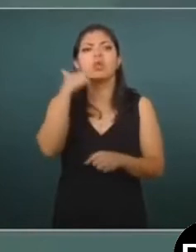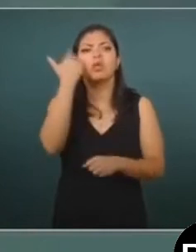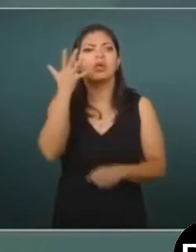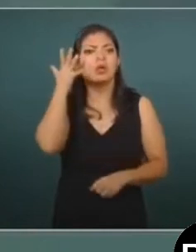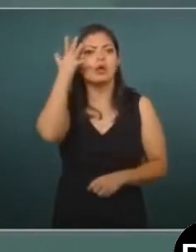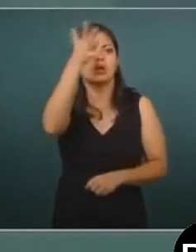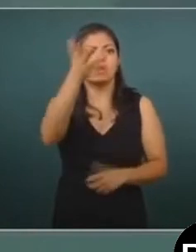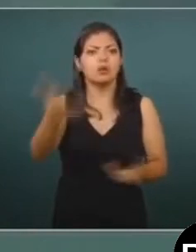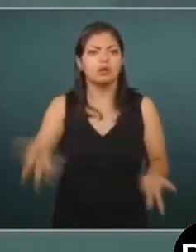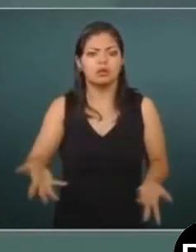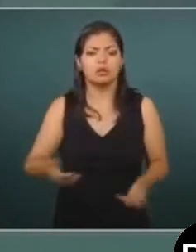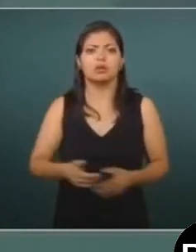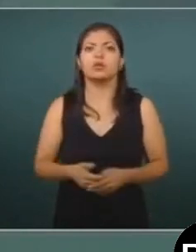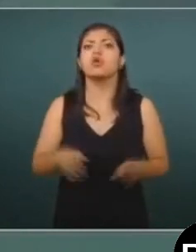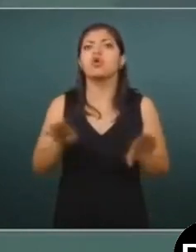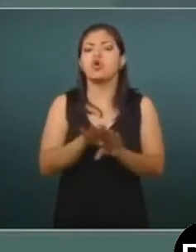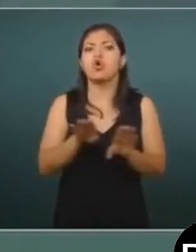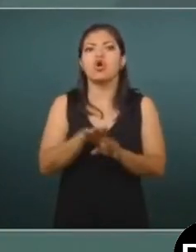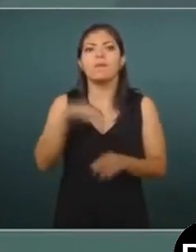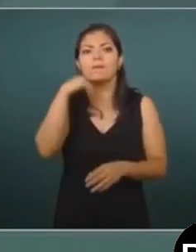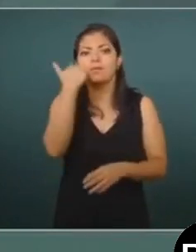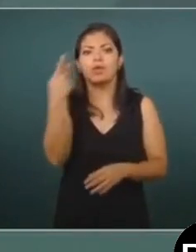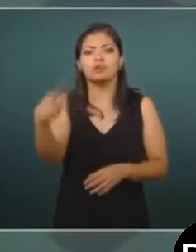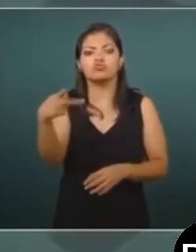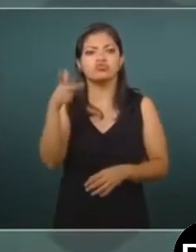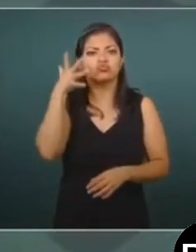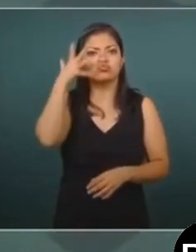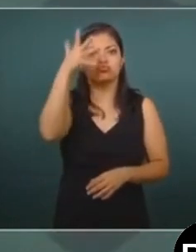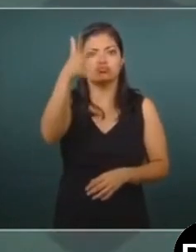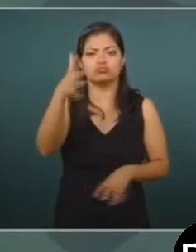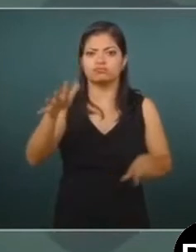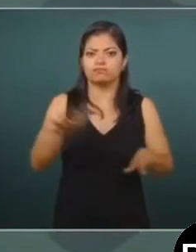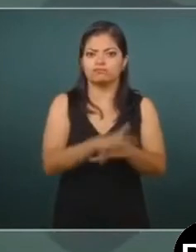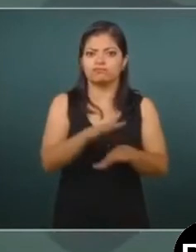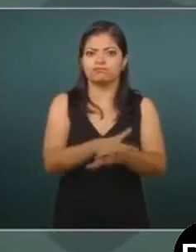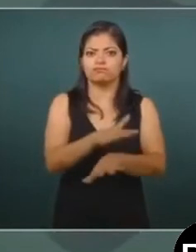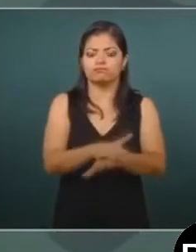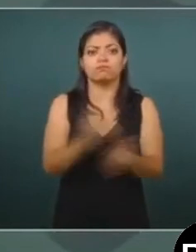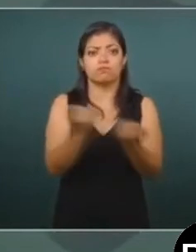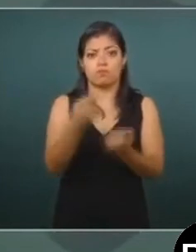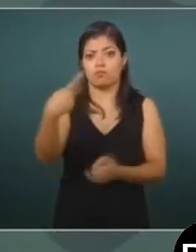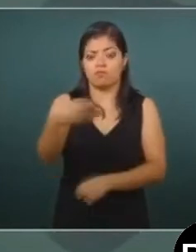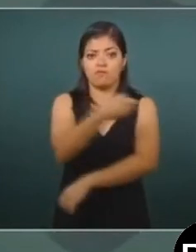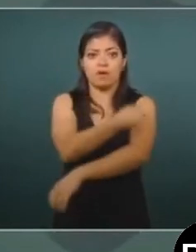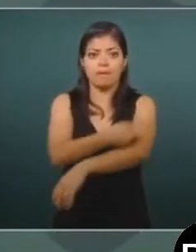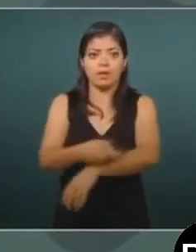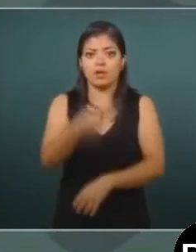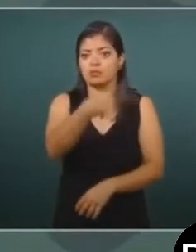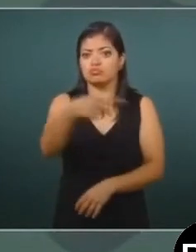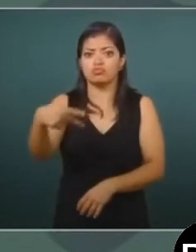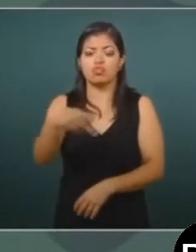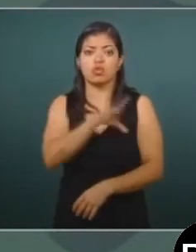adelante, cómo quiere labrar su destino, el de su familia, el de sus hijos, el de las